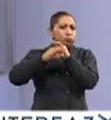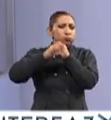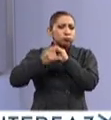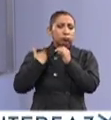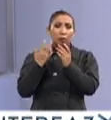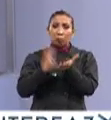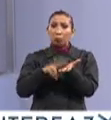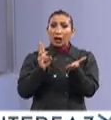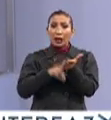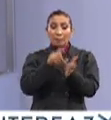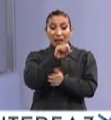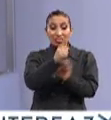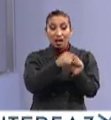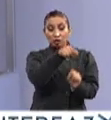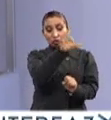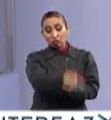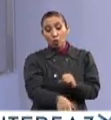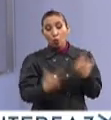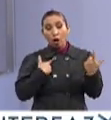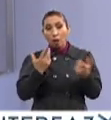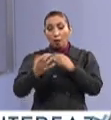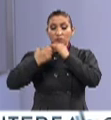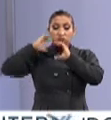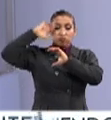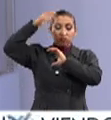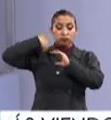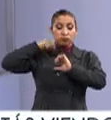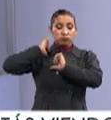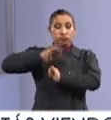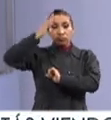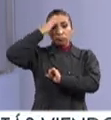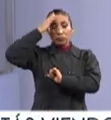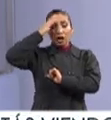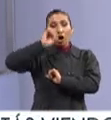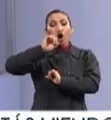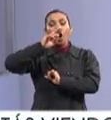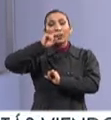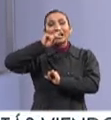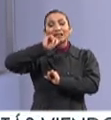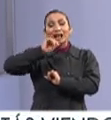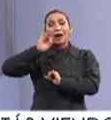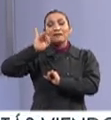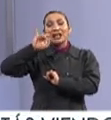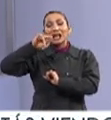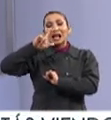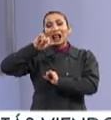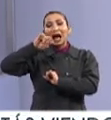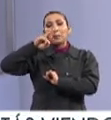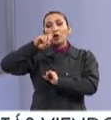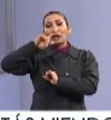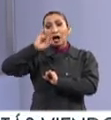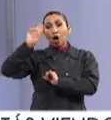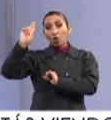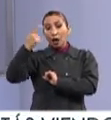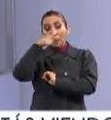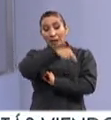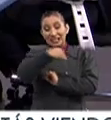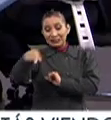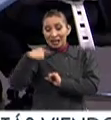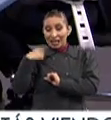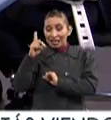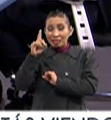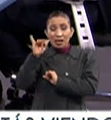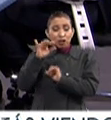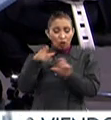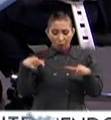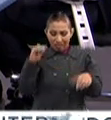mexicano, quien a los 20 años fuera el trombonista titular de la Orquesta Filarmónica de la UNAM. En fin, como pueden ver, este es un